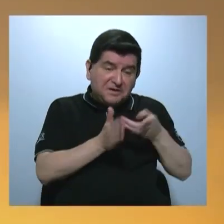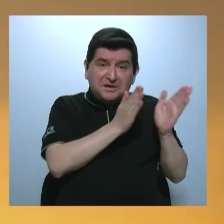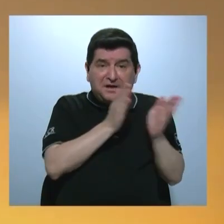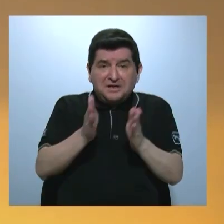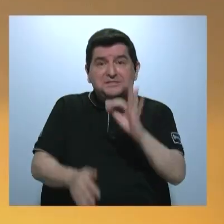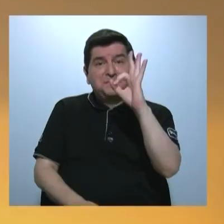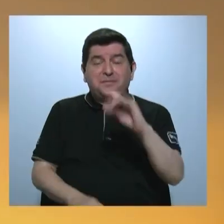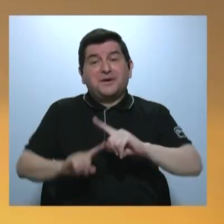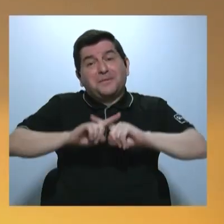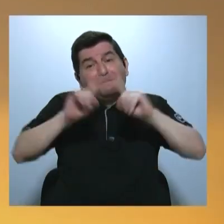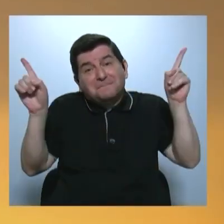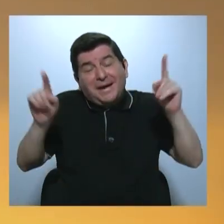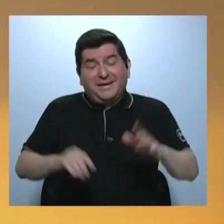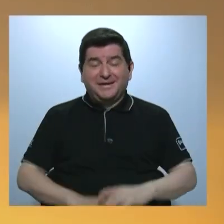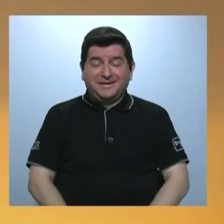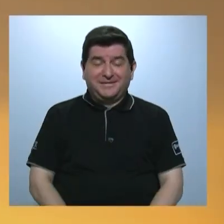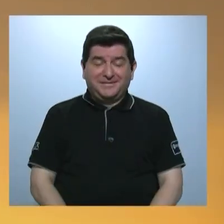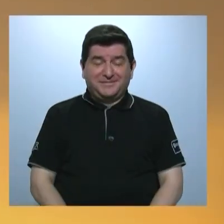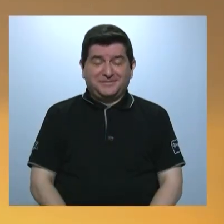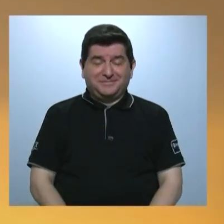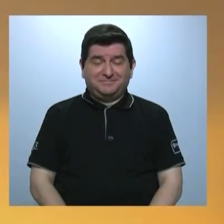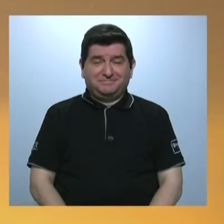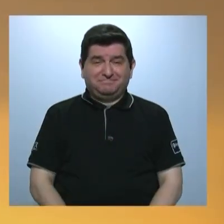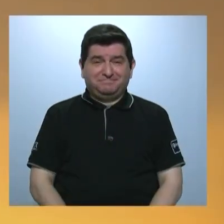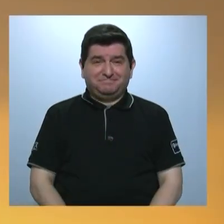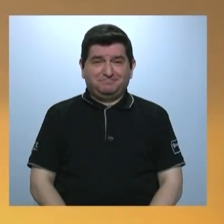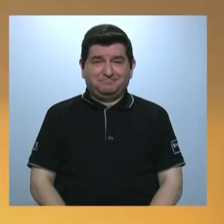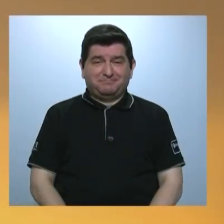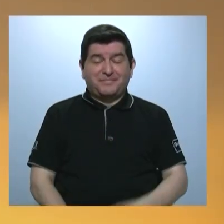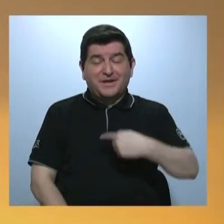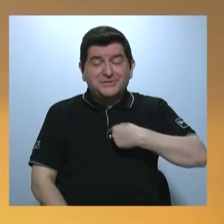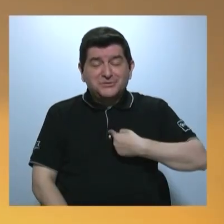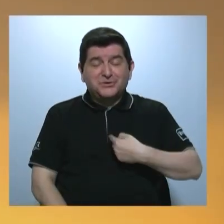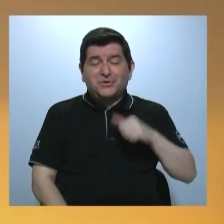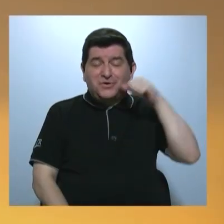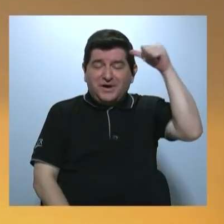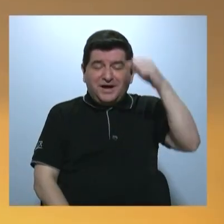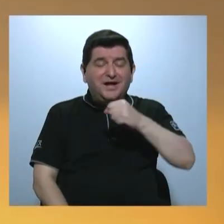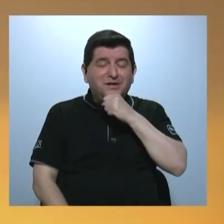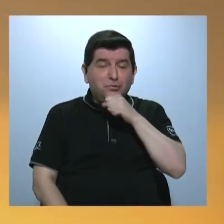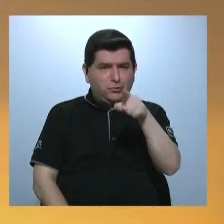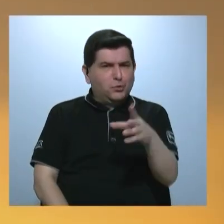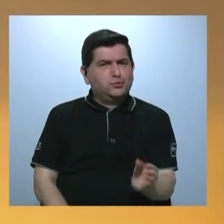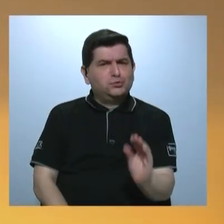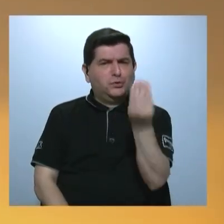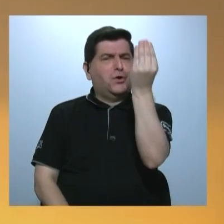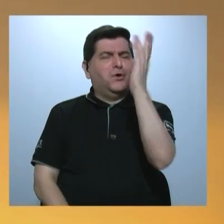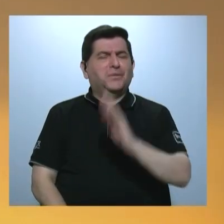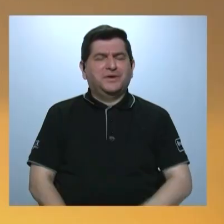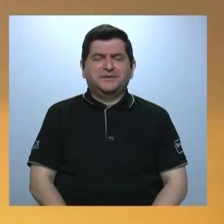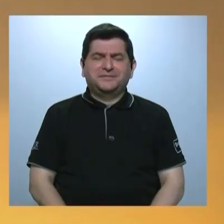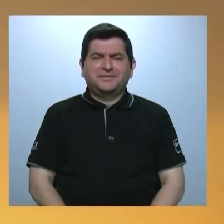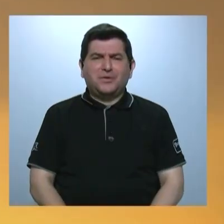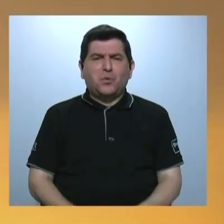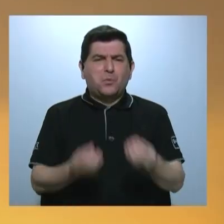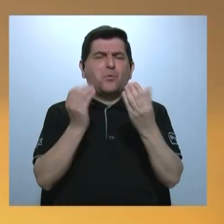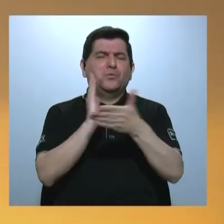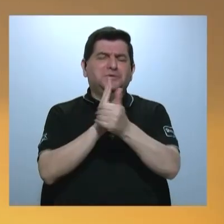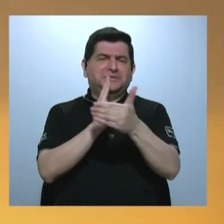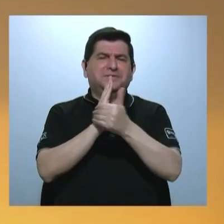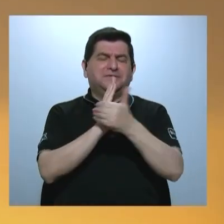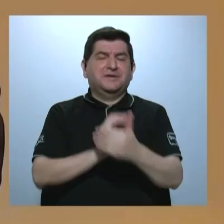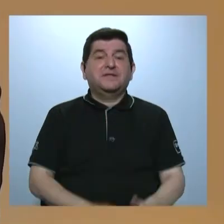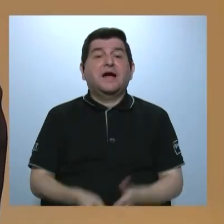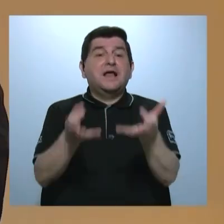pero bueno, este anciano y usted es un joven. No, lleno pero de talento y virtudes.